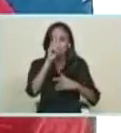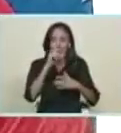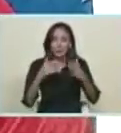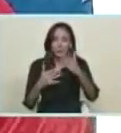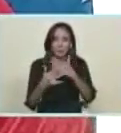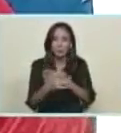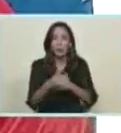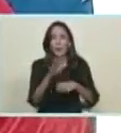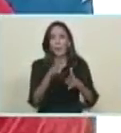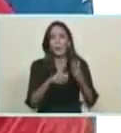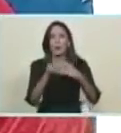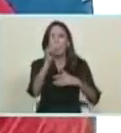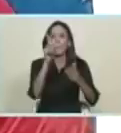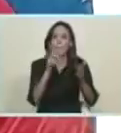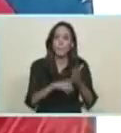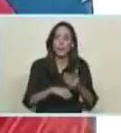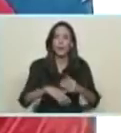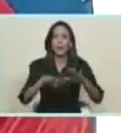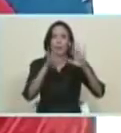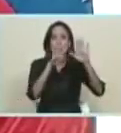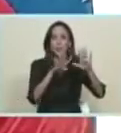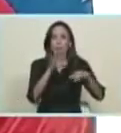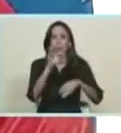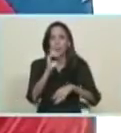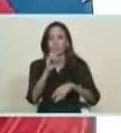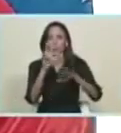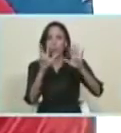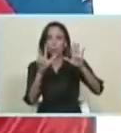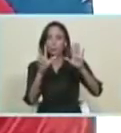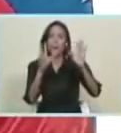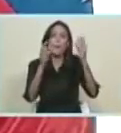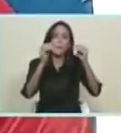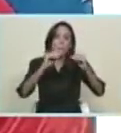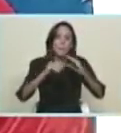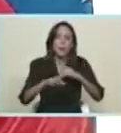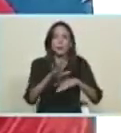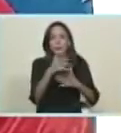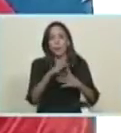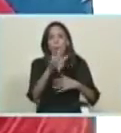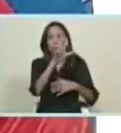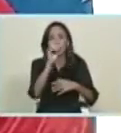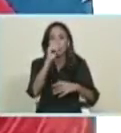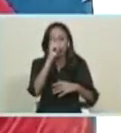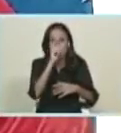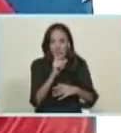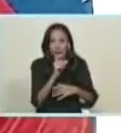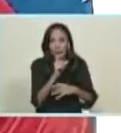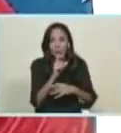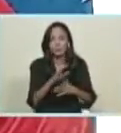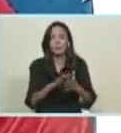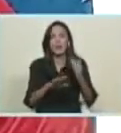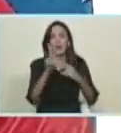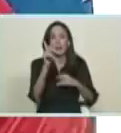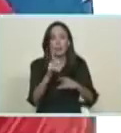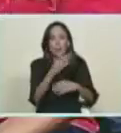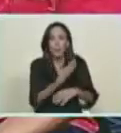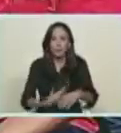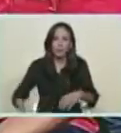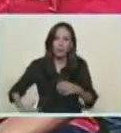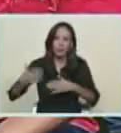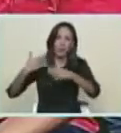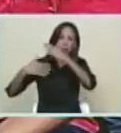de 1908 a 1936, casi 30 años, ¿verdad? La dictadura de Juan Vicente Gómez.